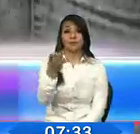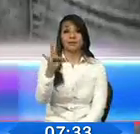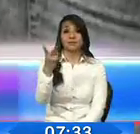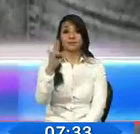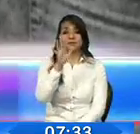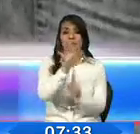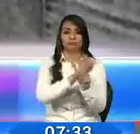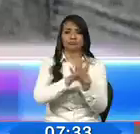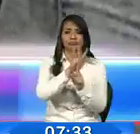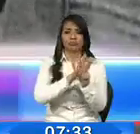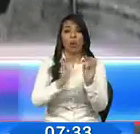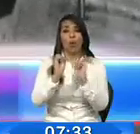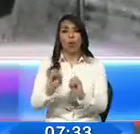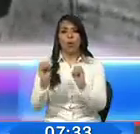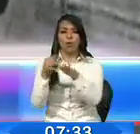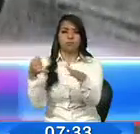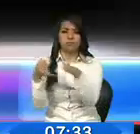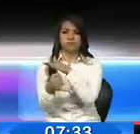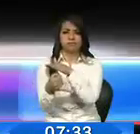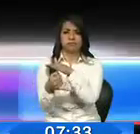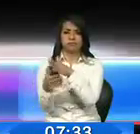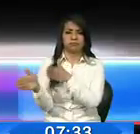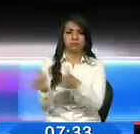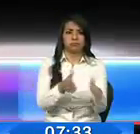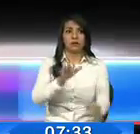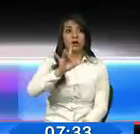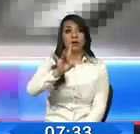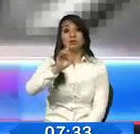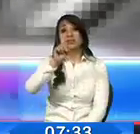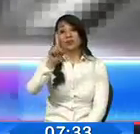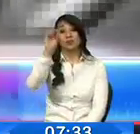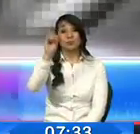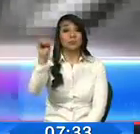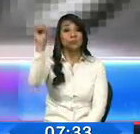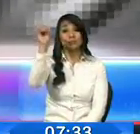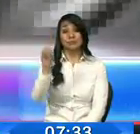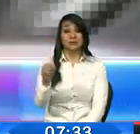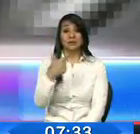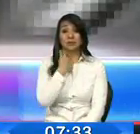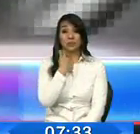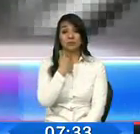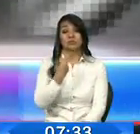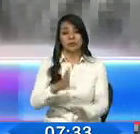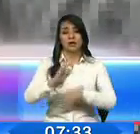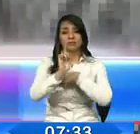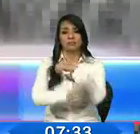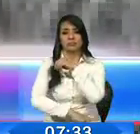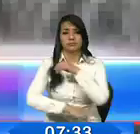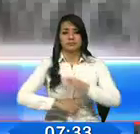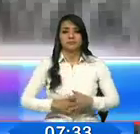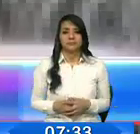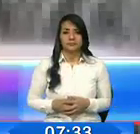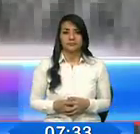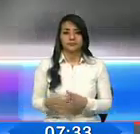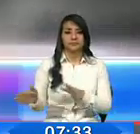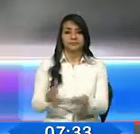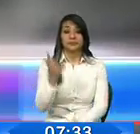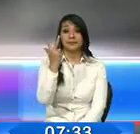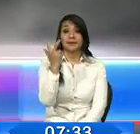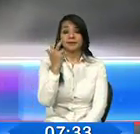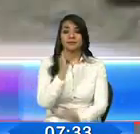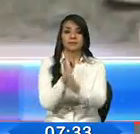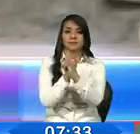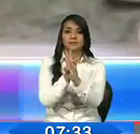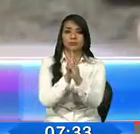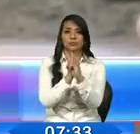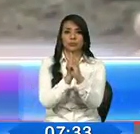acoso y abuso sexual, de los cuales el 81% han tenido una sanción. Así también 13 instituciones